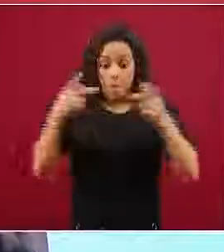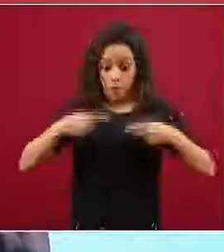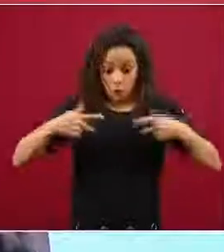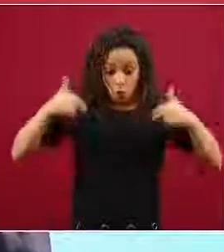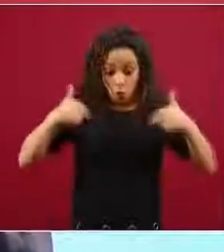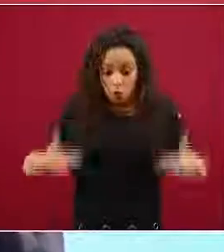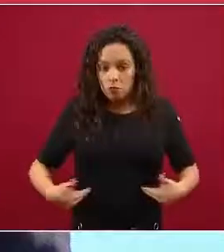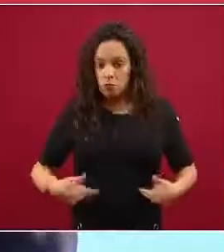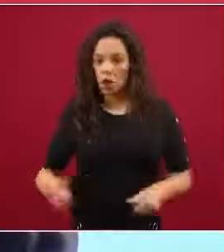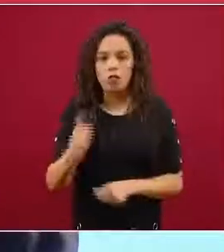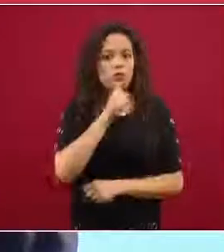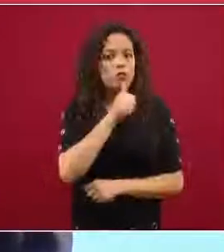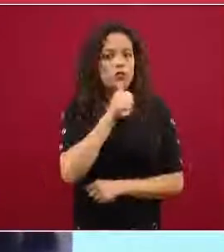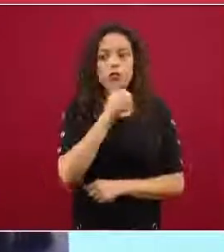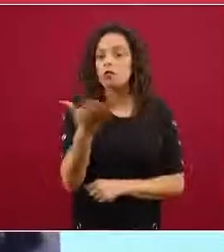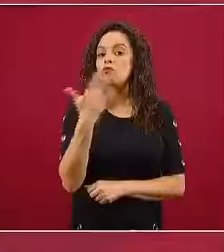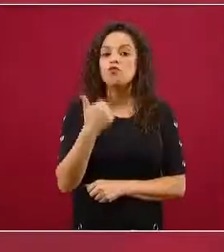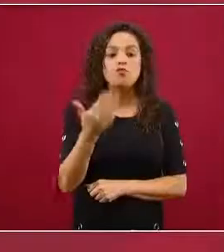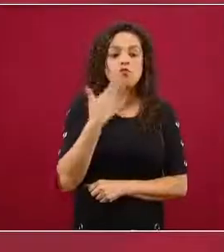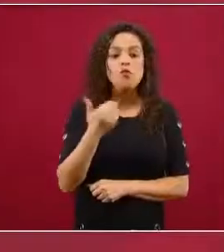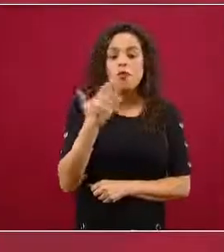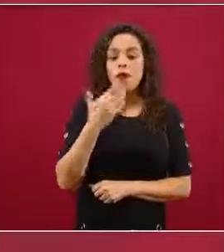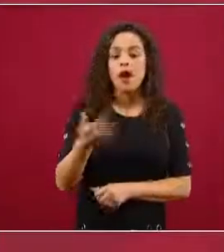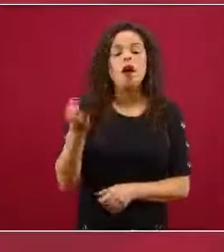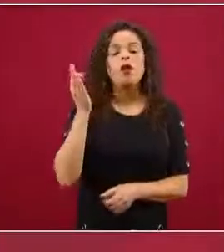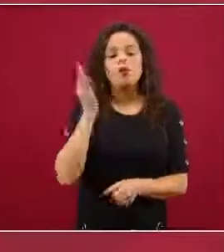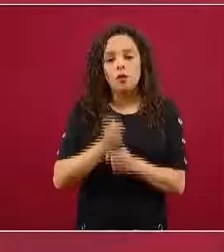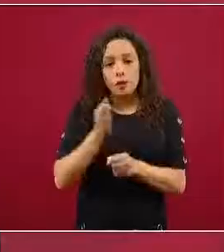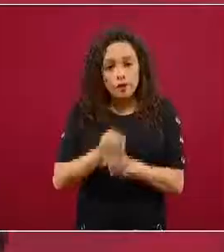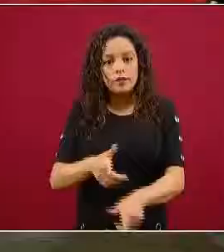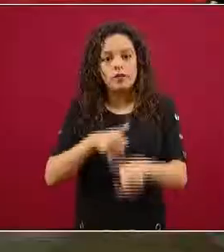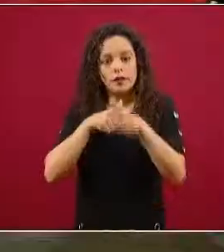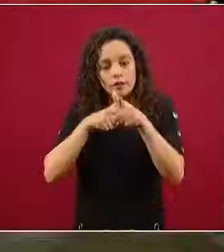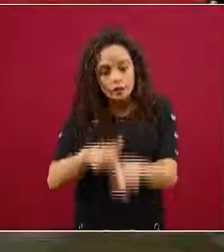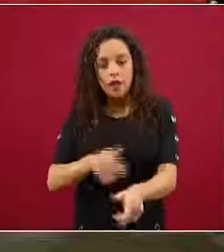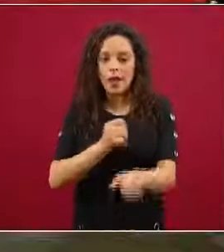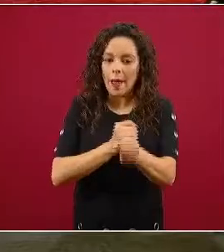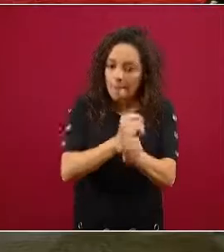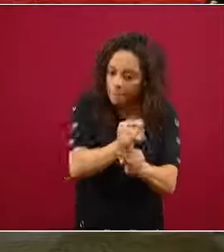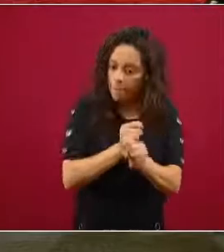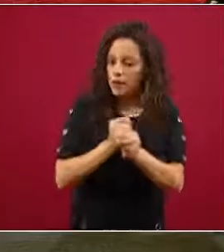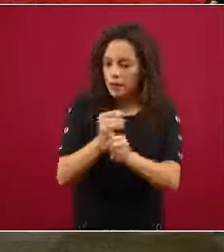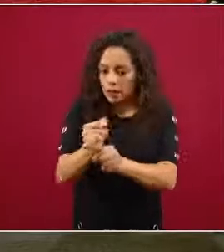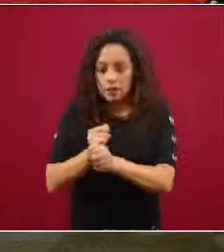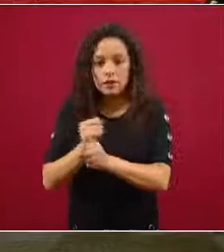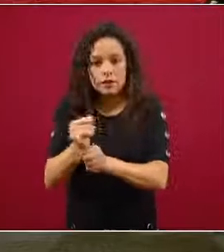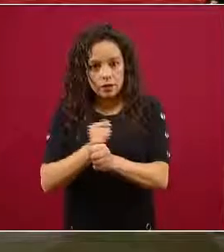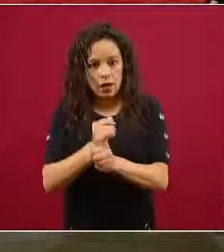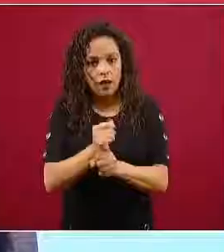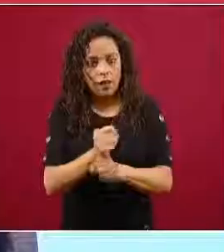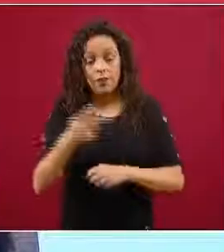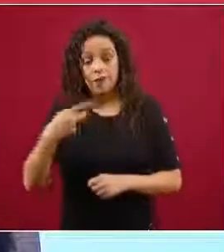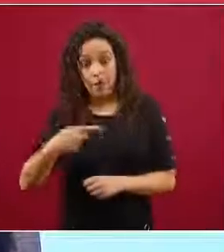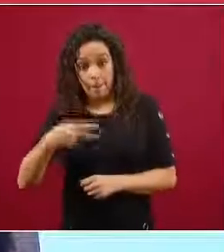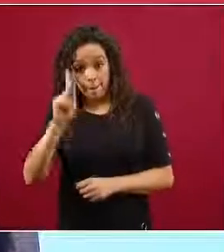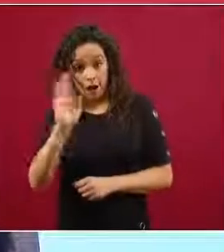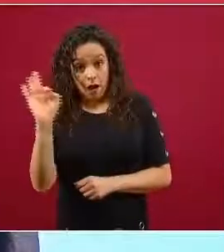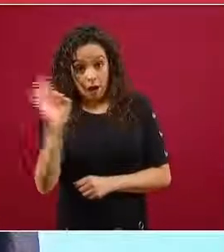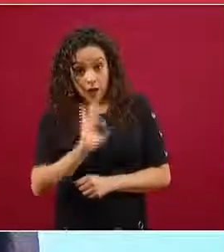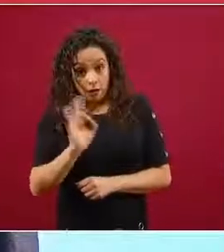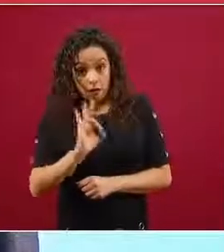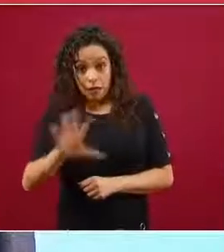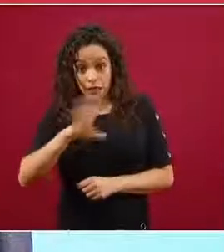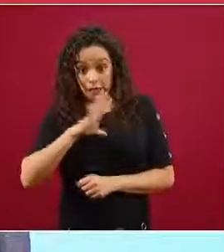Ninguna. Están en fases todavía de investigación. Sin embargo, es esperable que pudiera llegar a